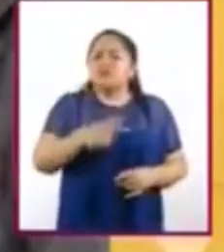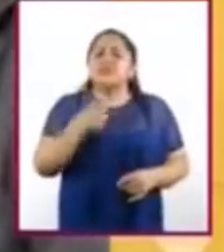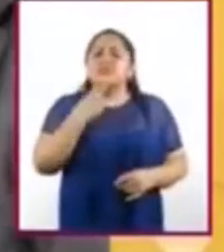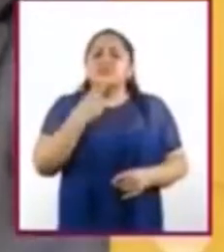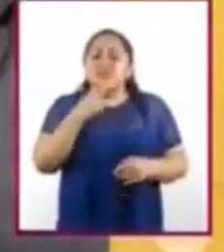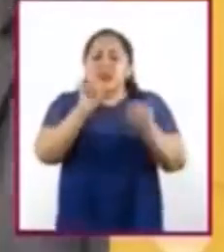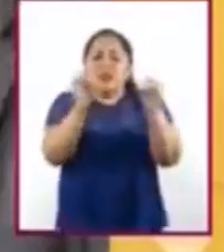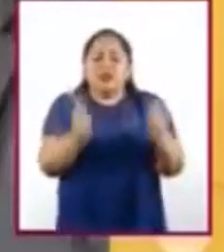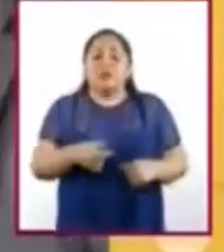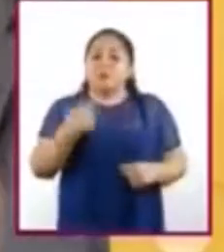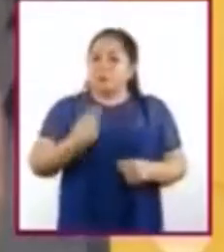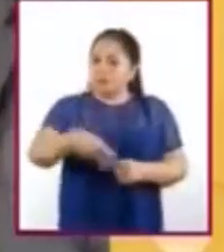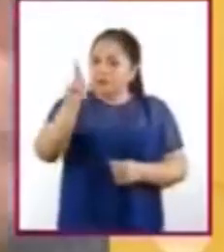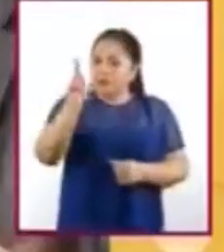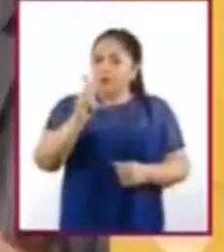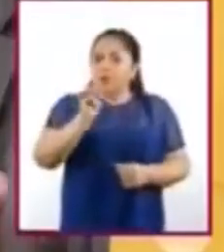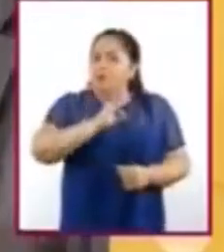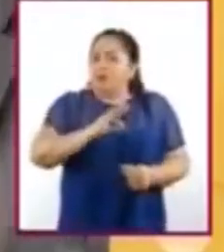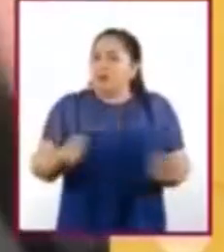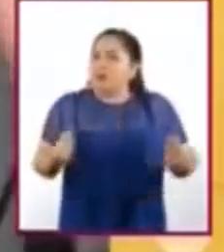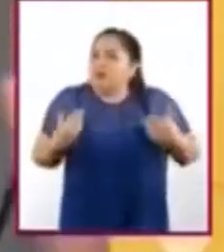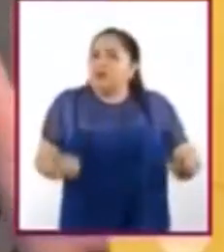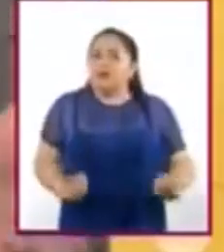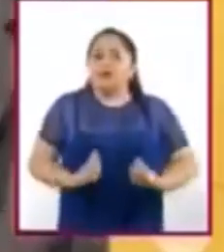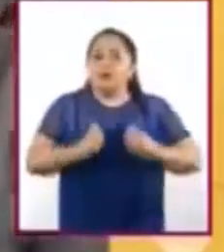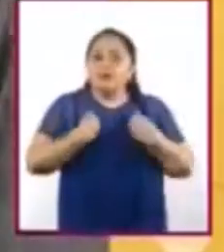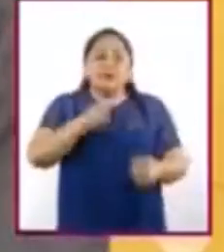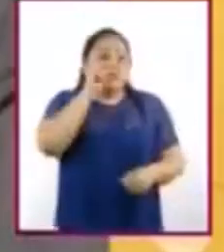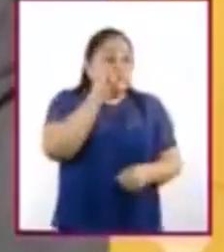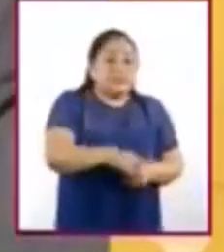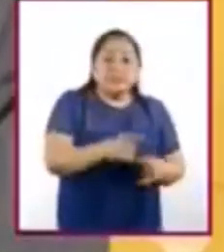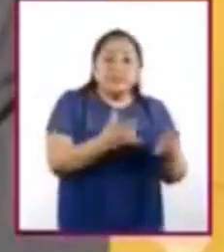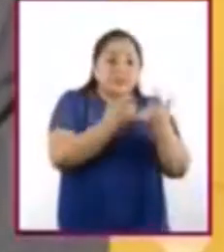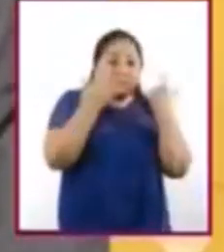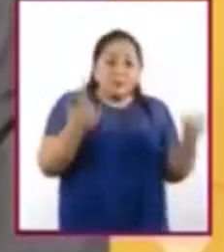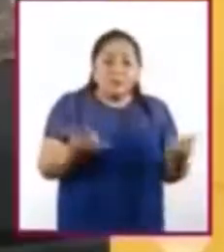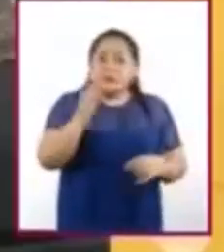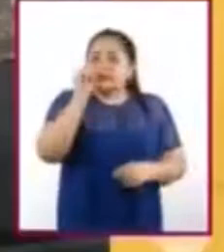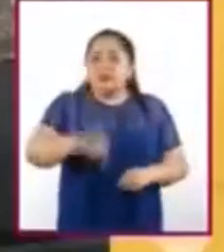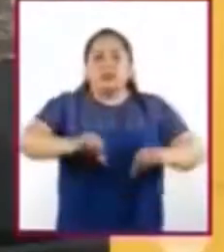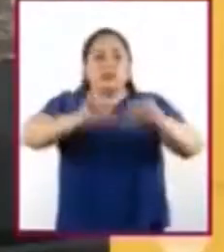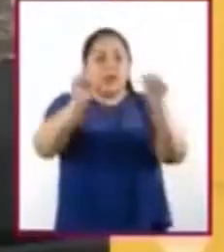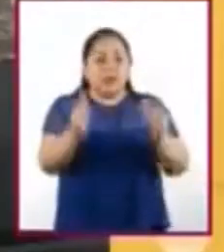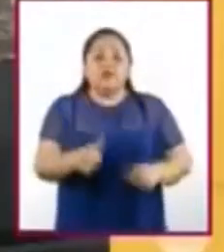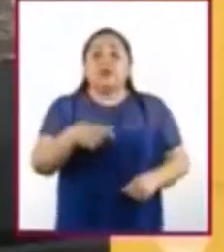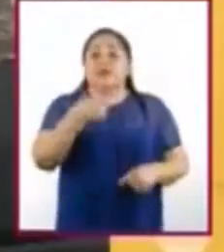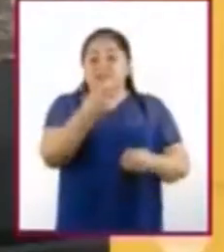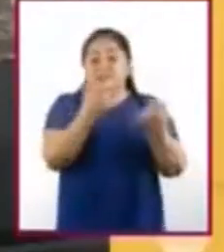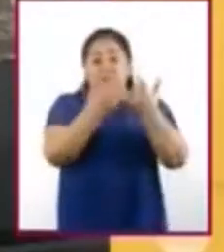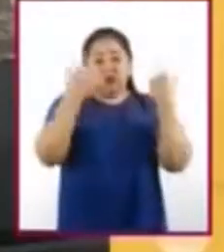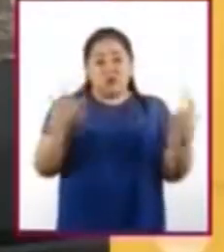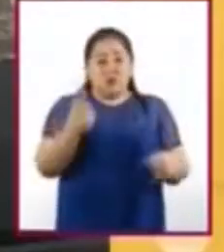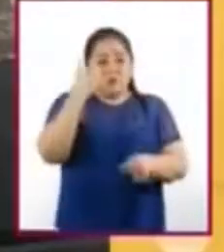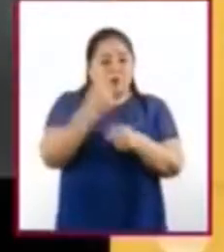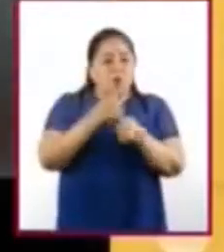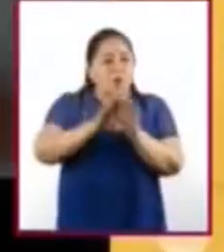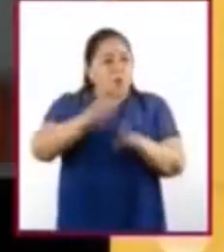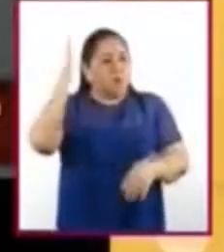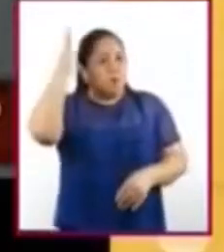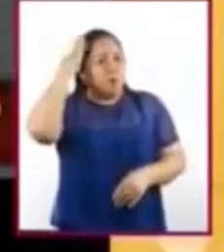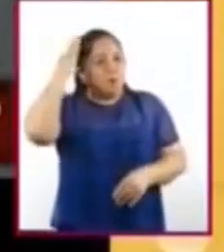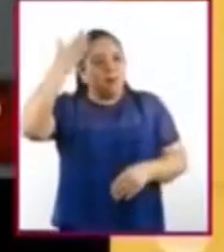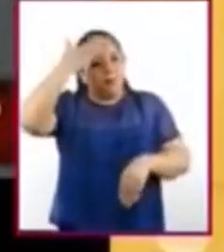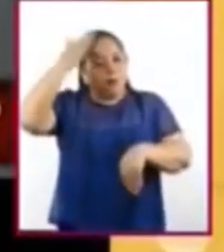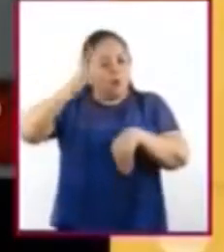arte. Y sin embargo, no podemos entender la vida sin la historia y sin el arte. La historia es la base de la memoria. La